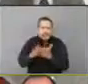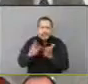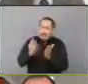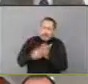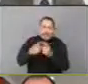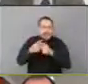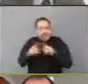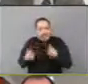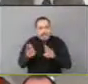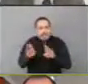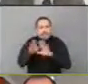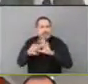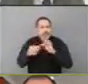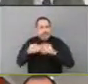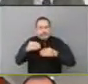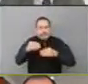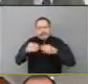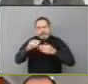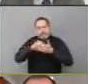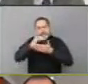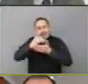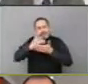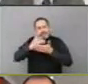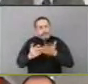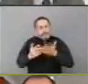de naturaleza electoral